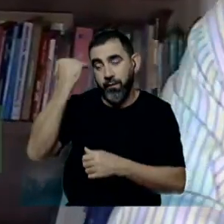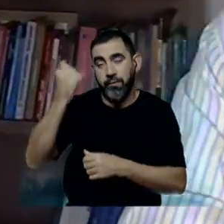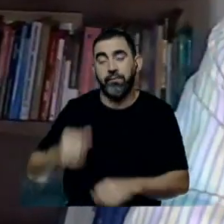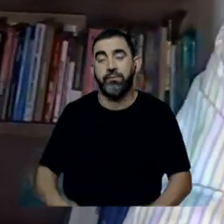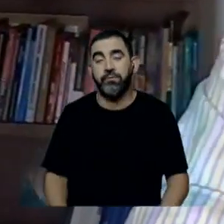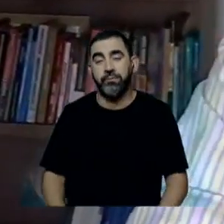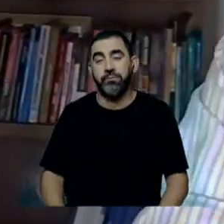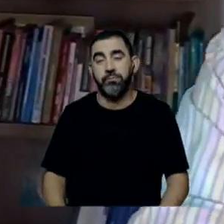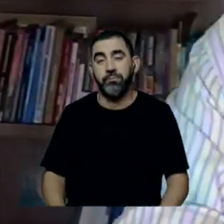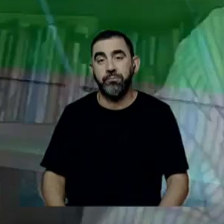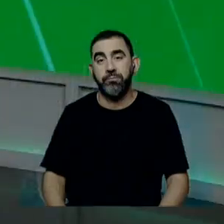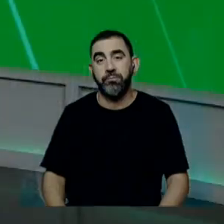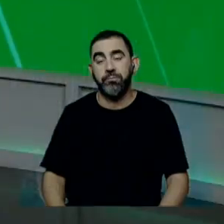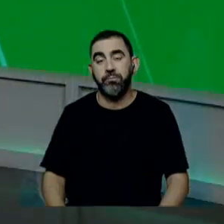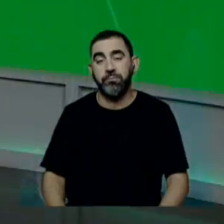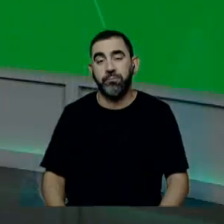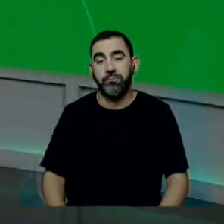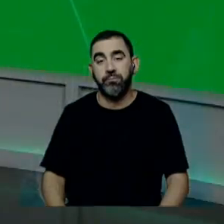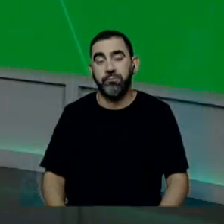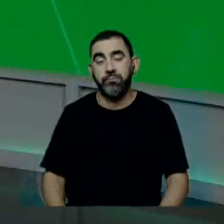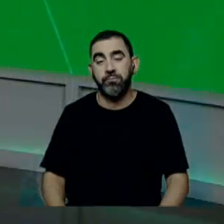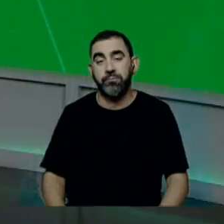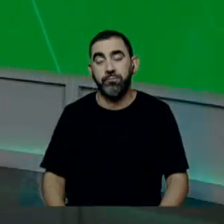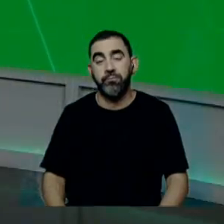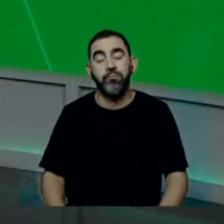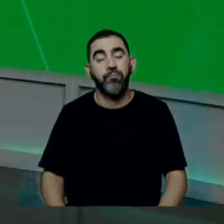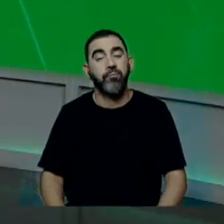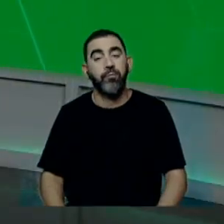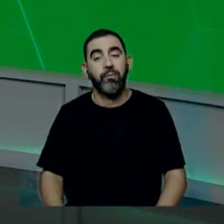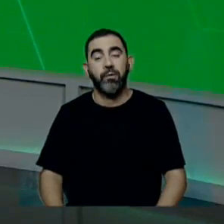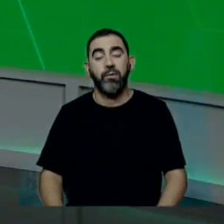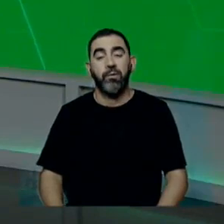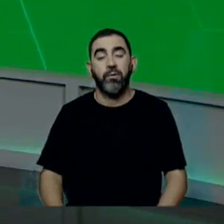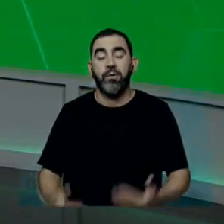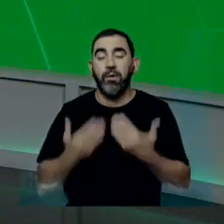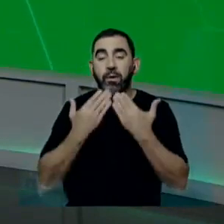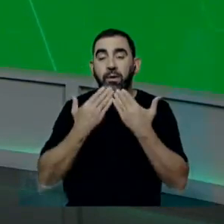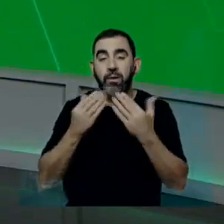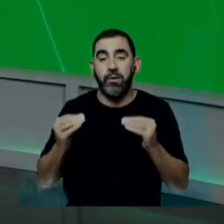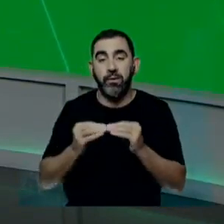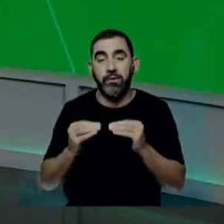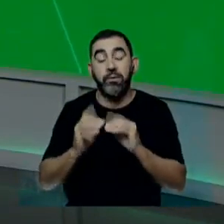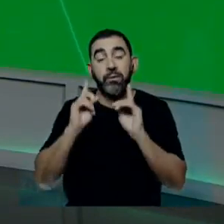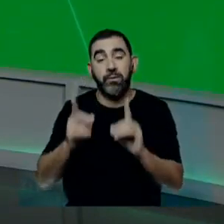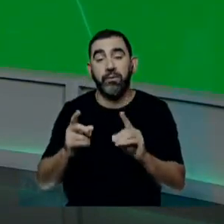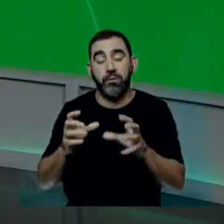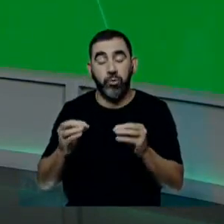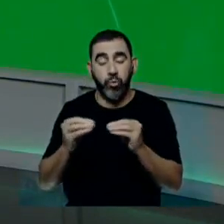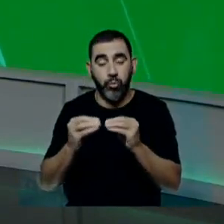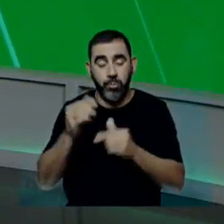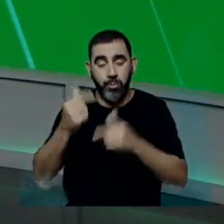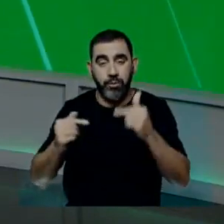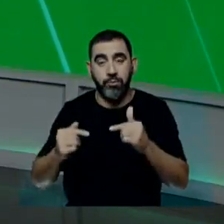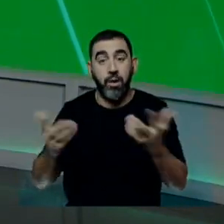Álvaro García. Está muy bien. Bueno, a marcha camión el cierre entonces de este móvil. Gracias, Eduardo, también al equipo y a nuestro